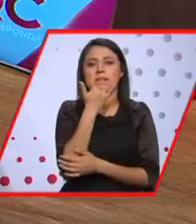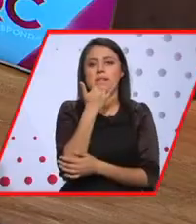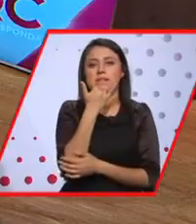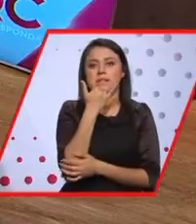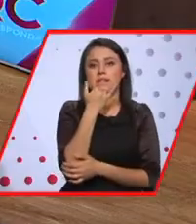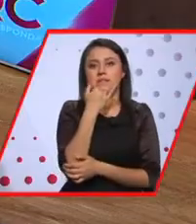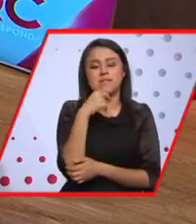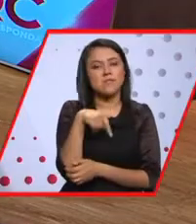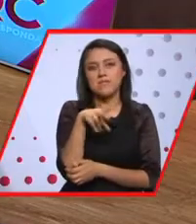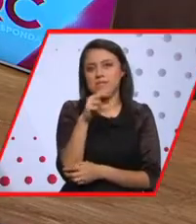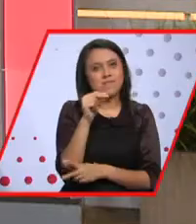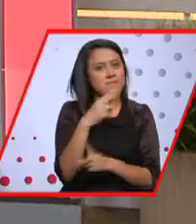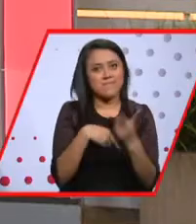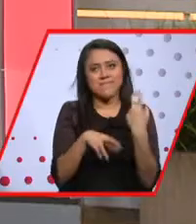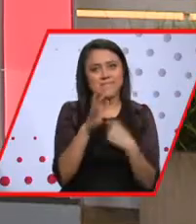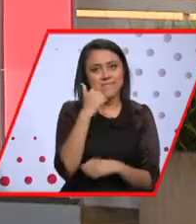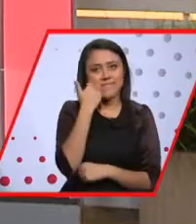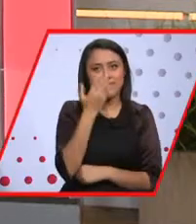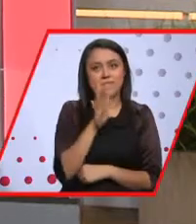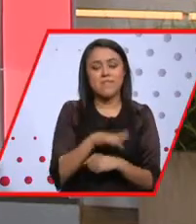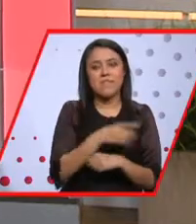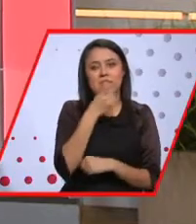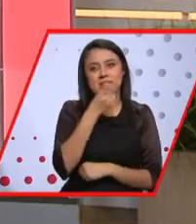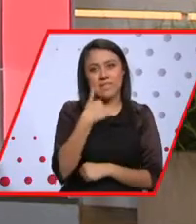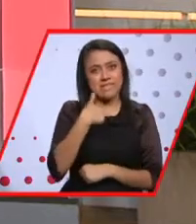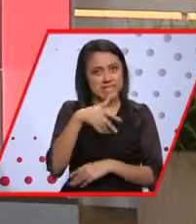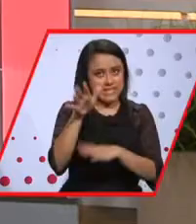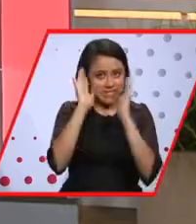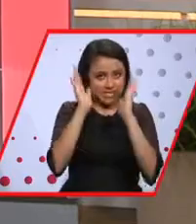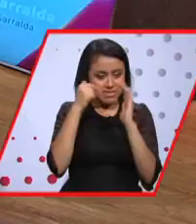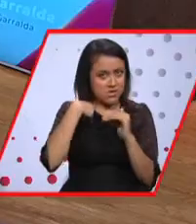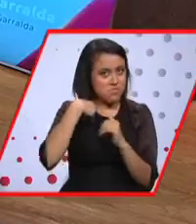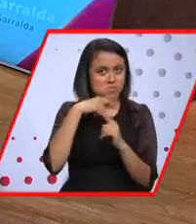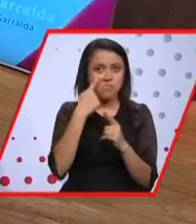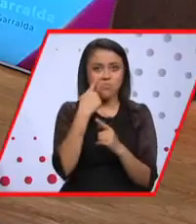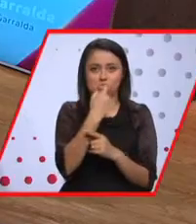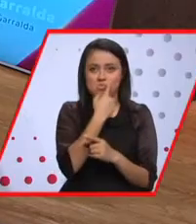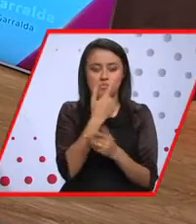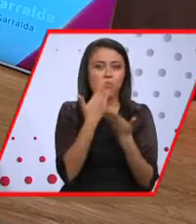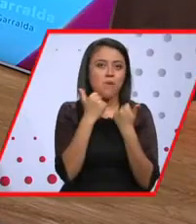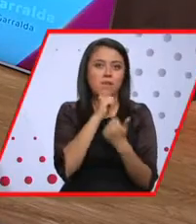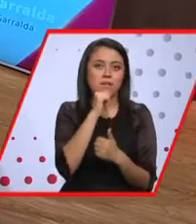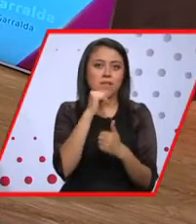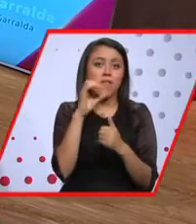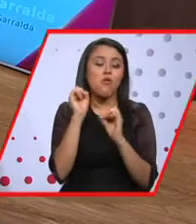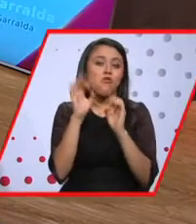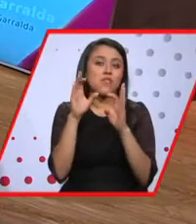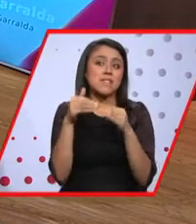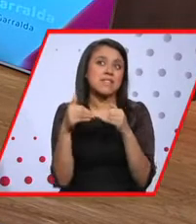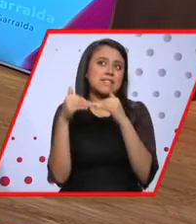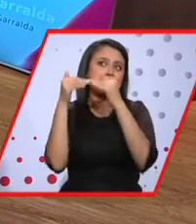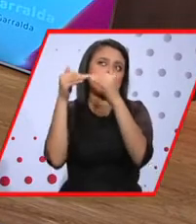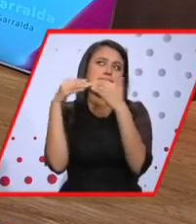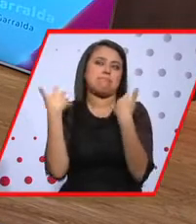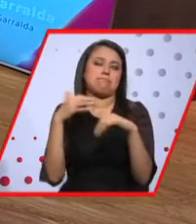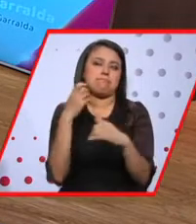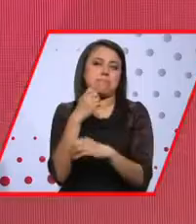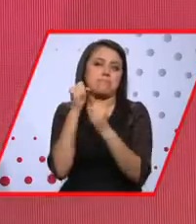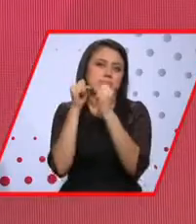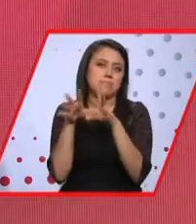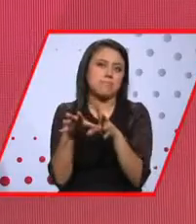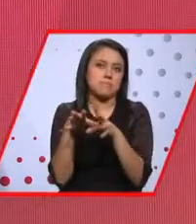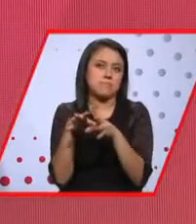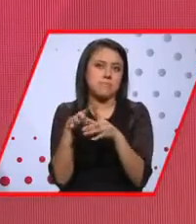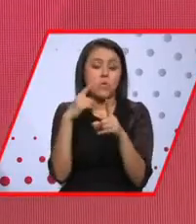quería pasar porque ya sabía que me iban a rañar. No veo nada el día de hoy. Dejé los lentes ahí arriba en la oficina, pero... ¿Cruz o